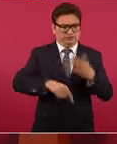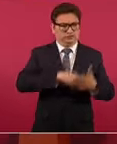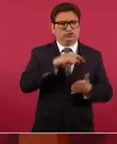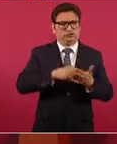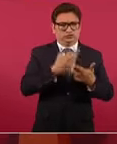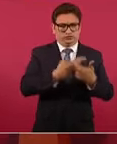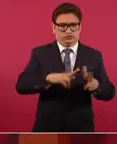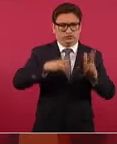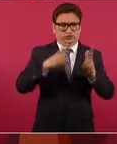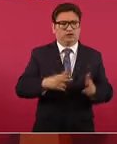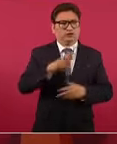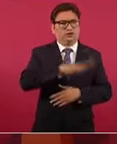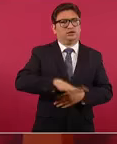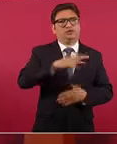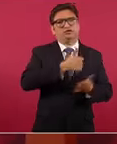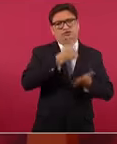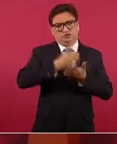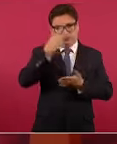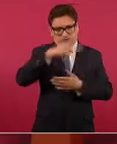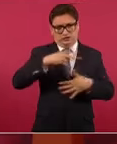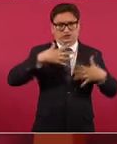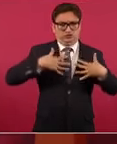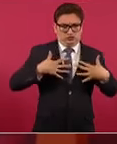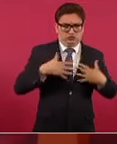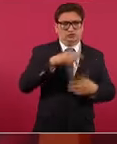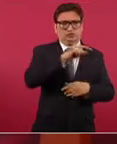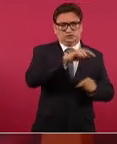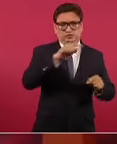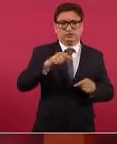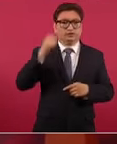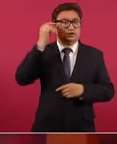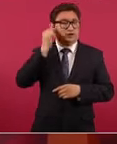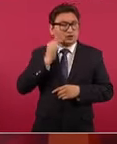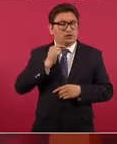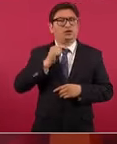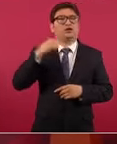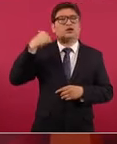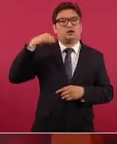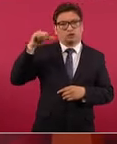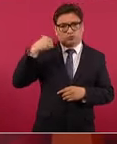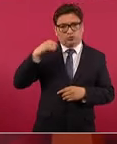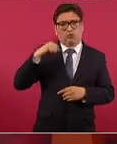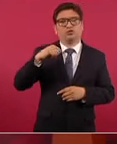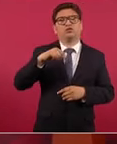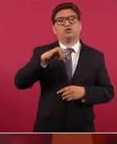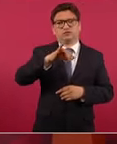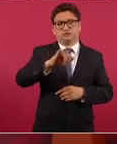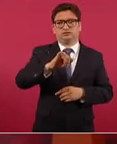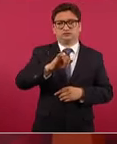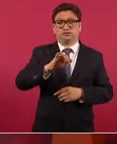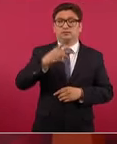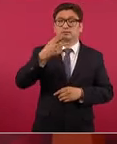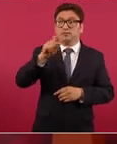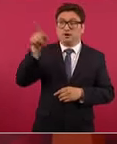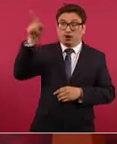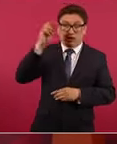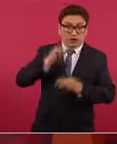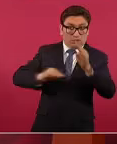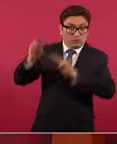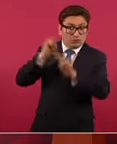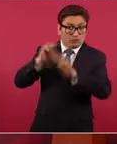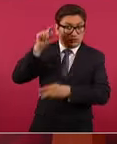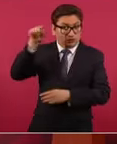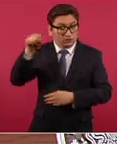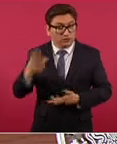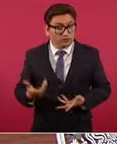en la ciudad de mexico lo tienen en guerrero en acapulco pero en la montaña